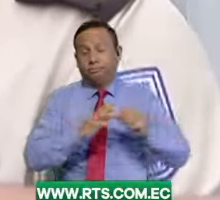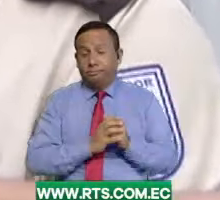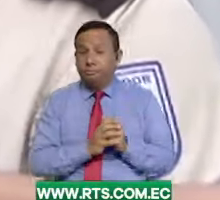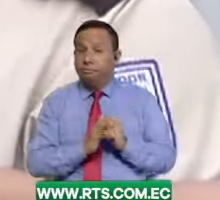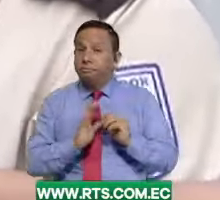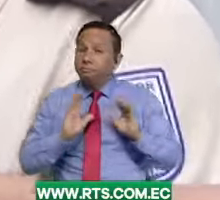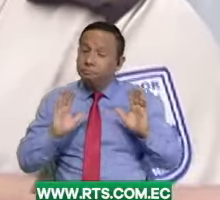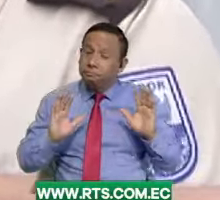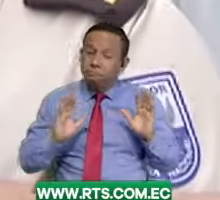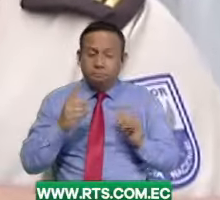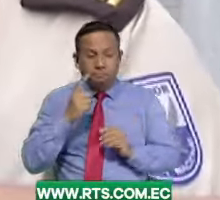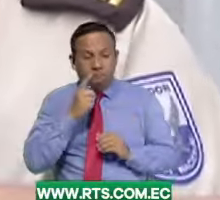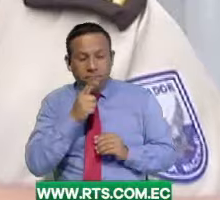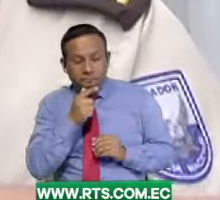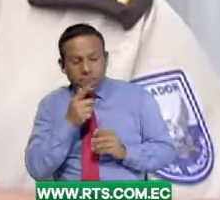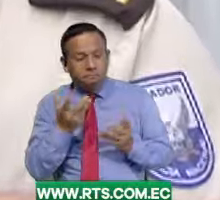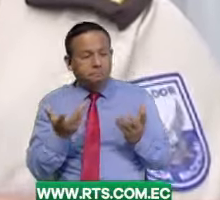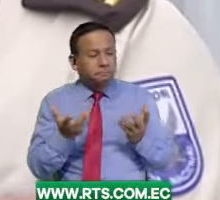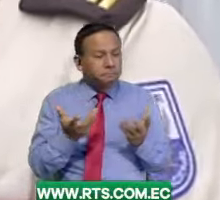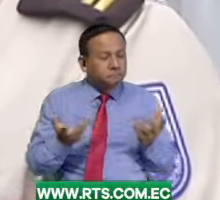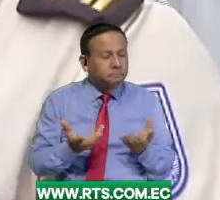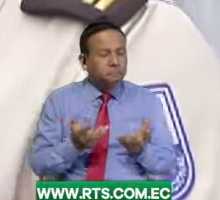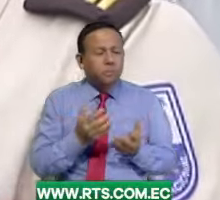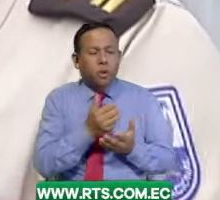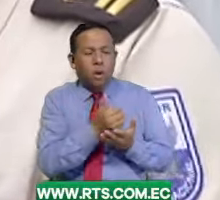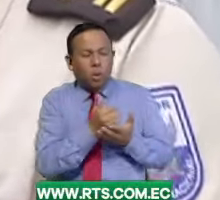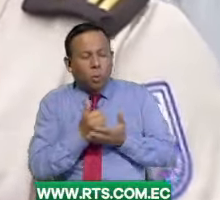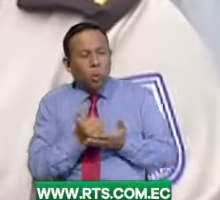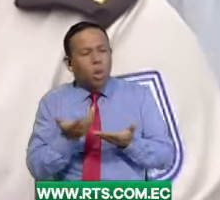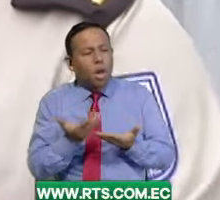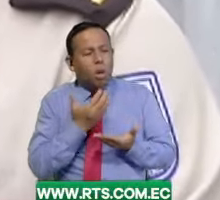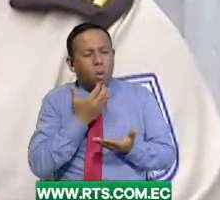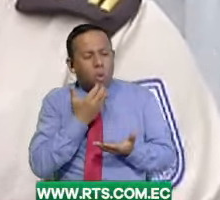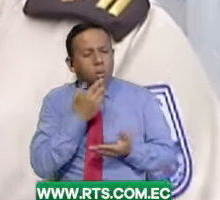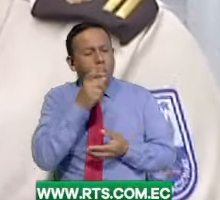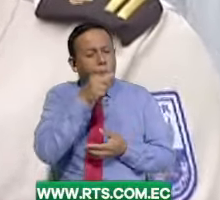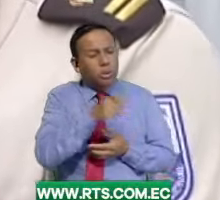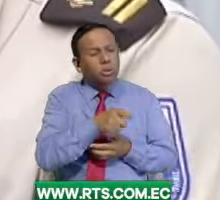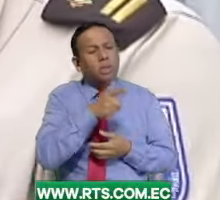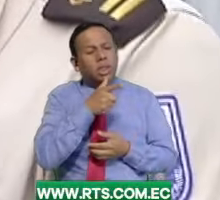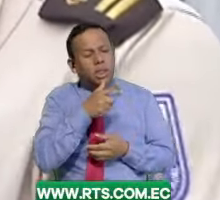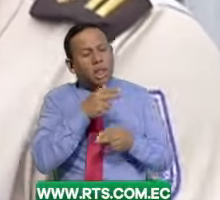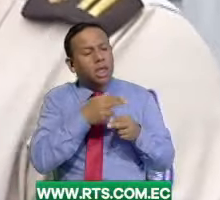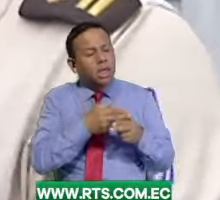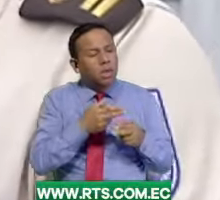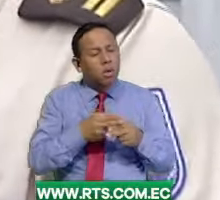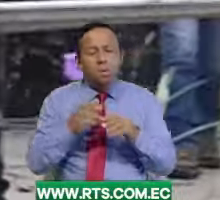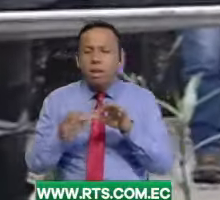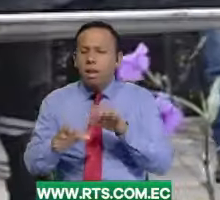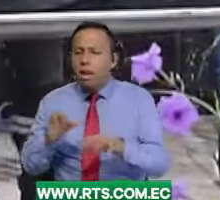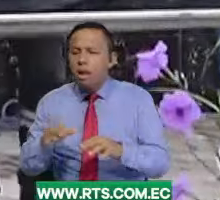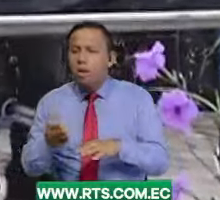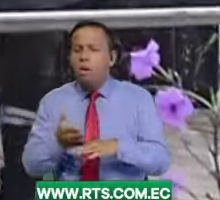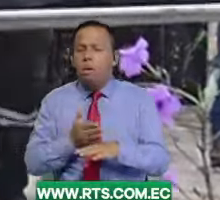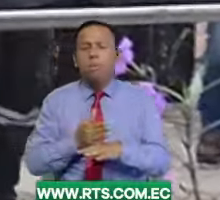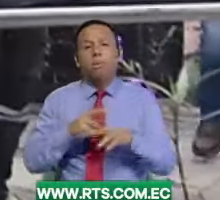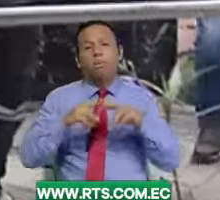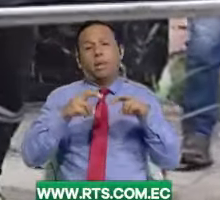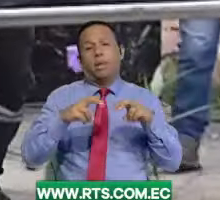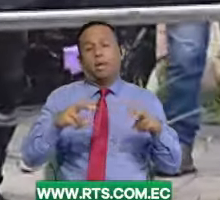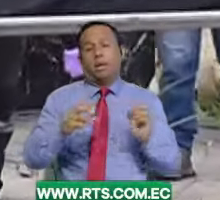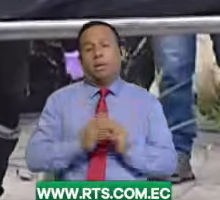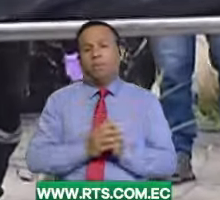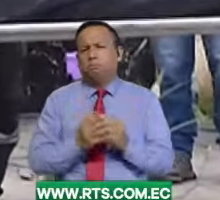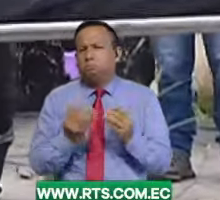referencia que nos permita verificar si es que tiene algunos antecedentes relacionados. Ahora lo que procede es